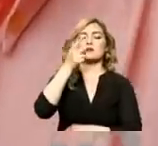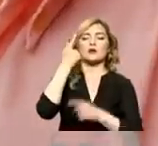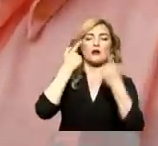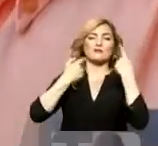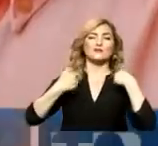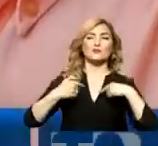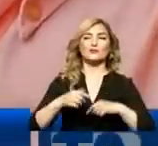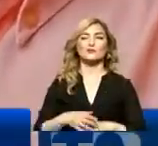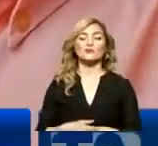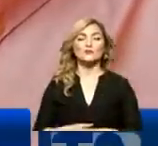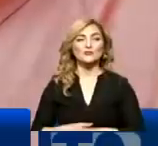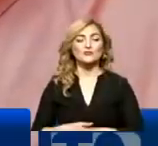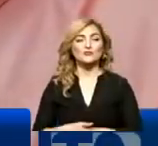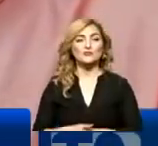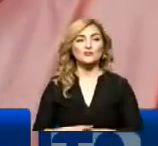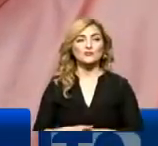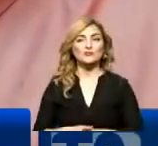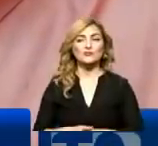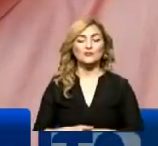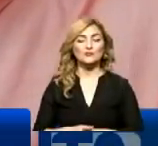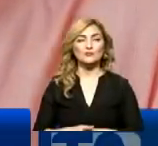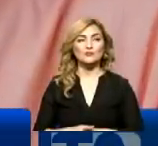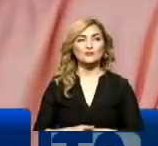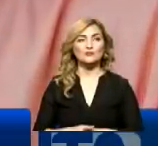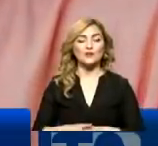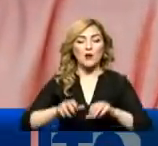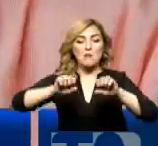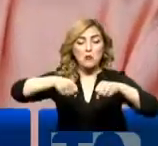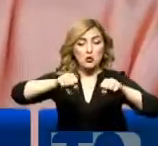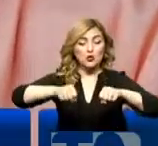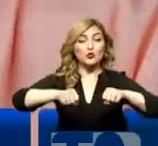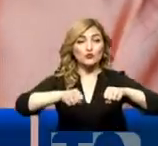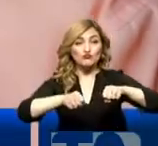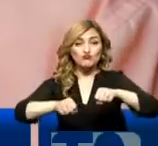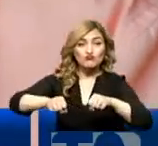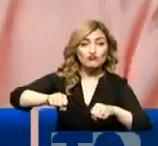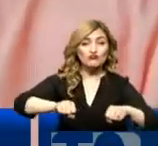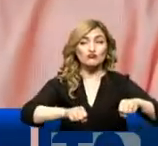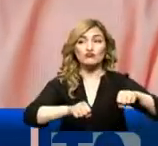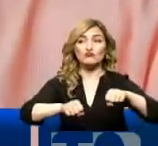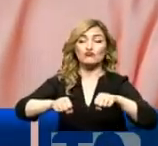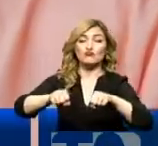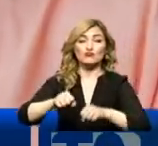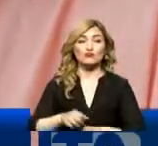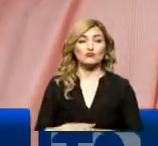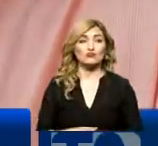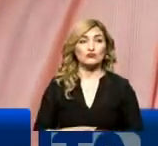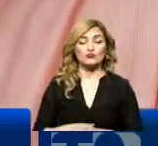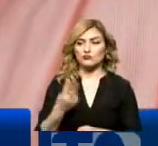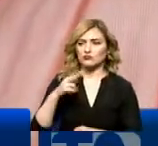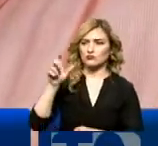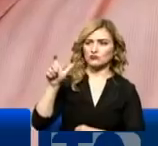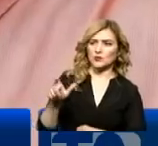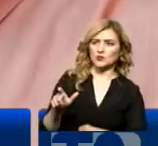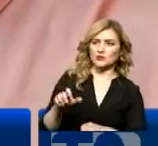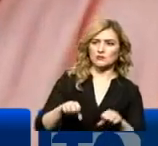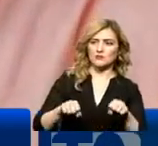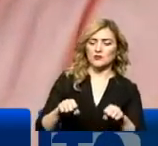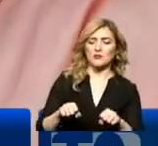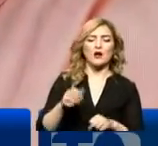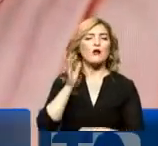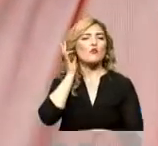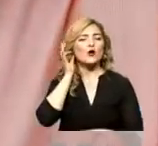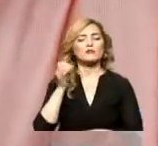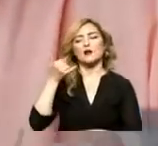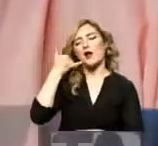aquí pasan los de la moto, vienen viendo si ven a la persona, a las chicas que están por ahí